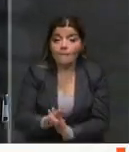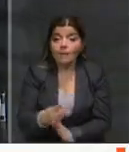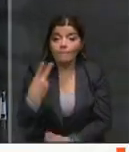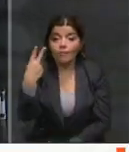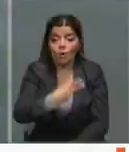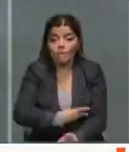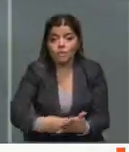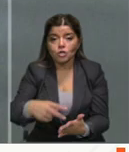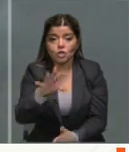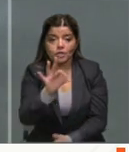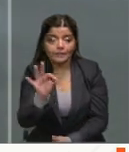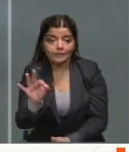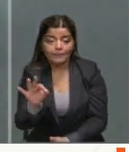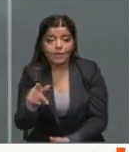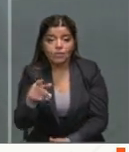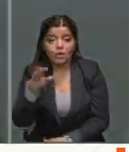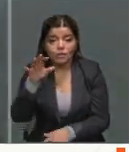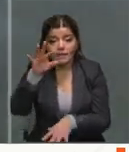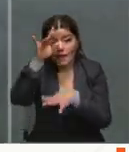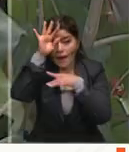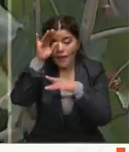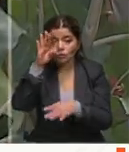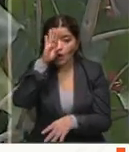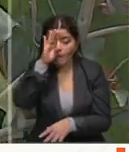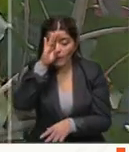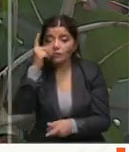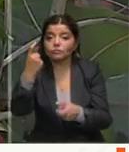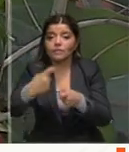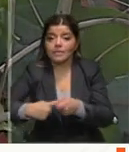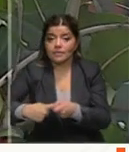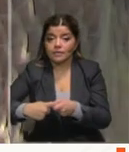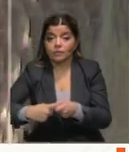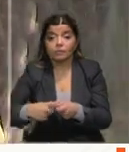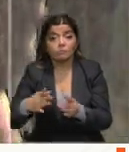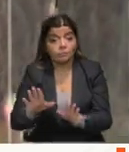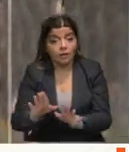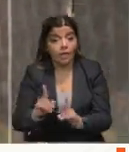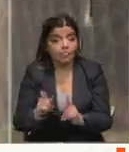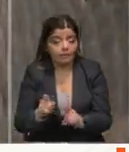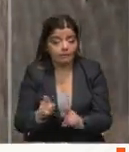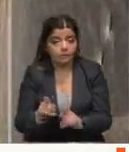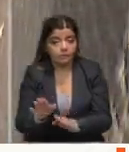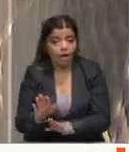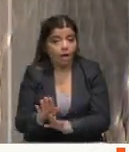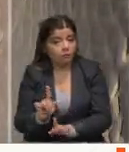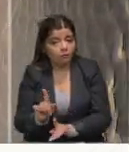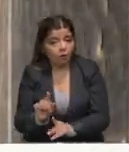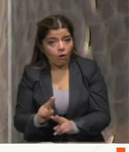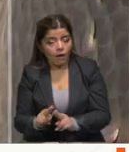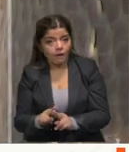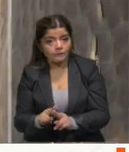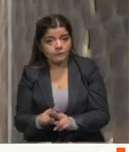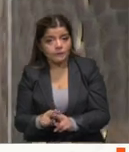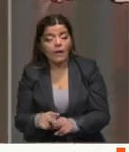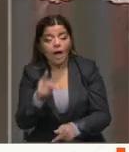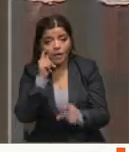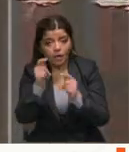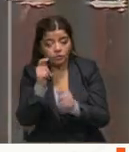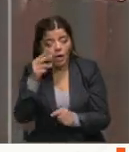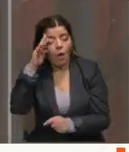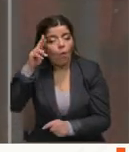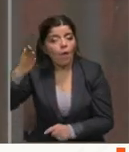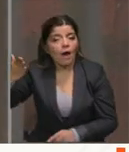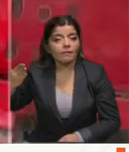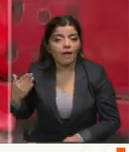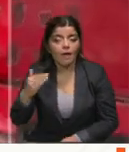el registro nacional. El no hacerlo siempre conlleva riesgos. ¿Se acuerda de las graves lesiones con las que quedó una niña de 5